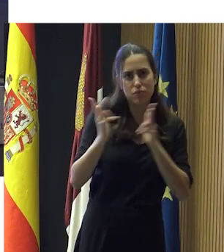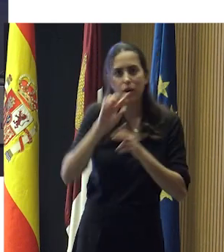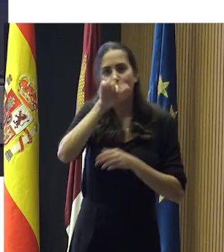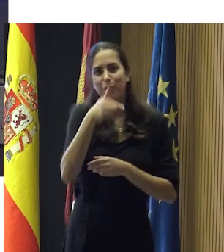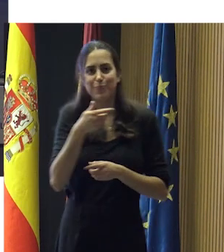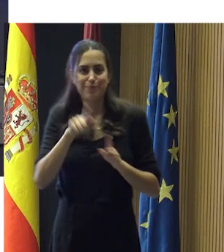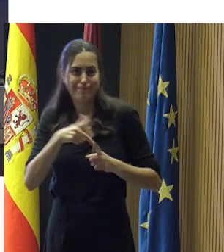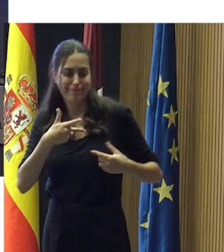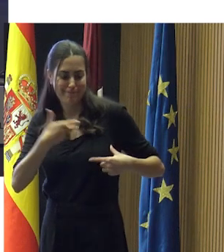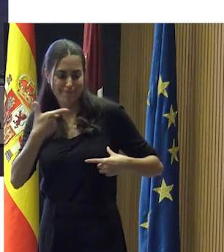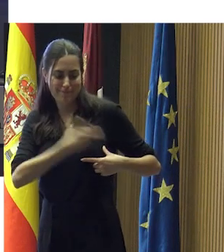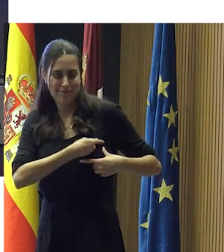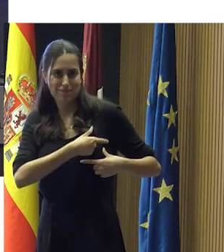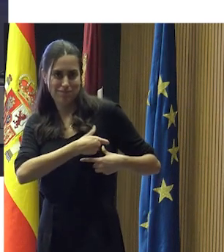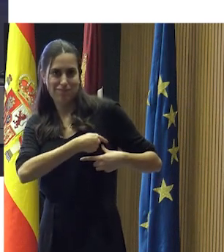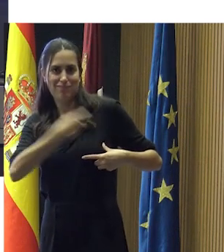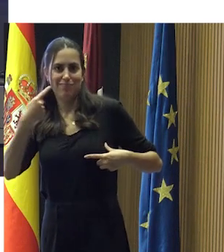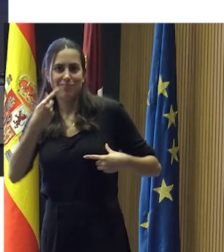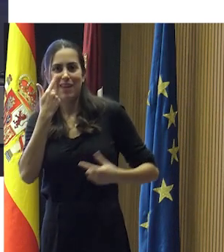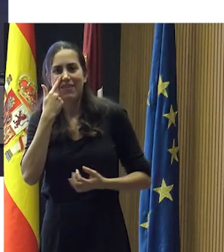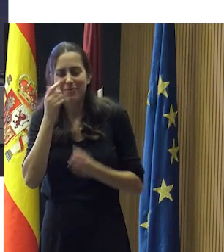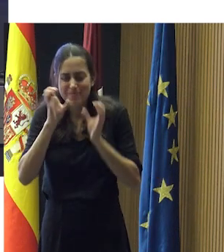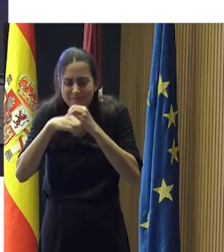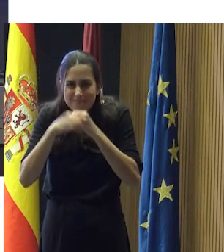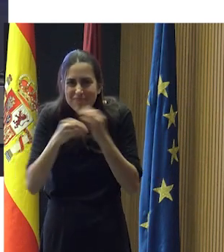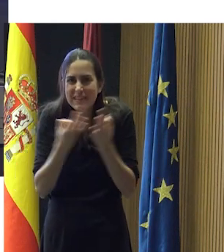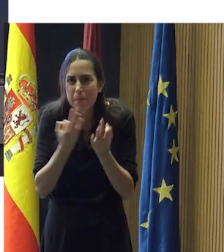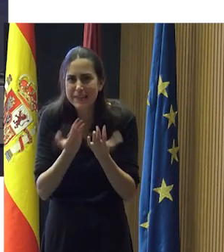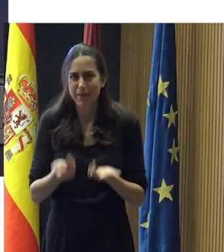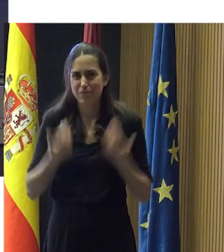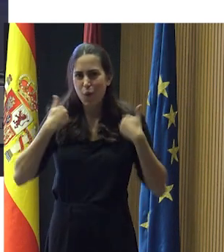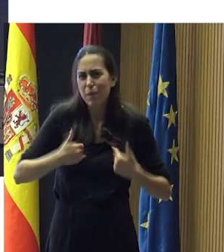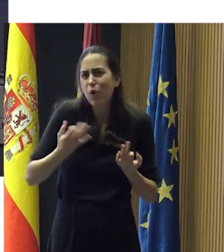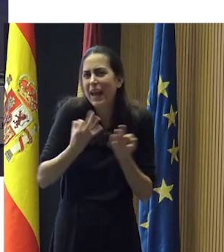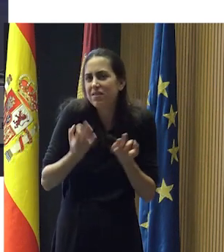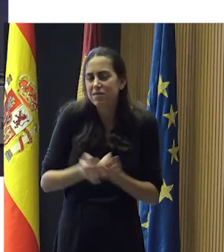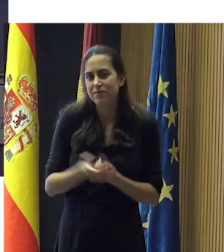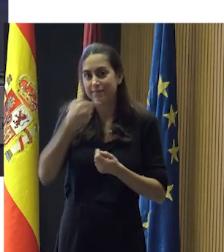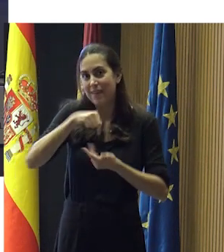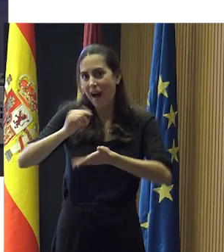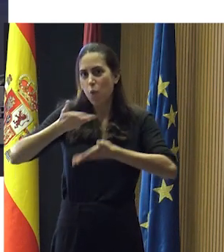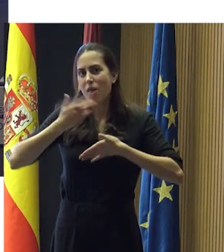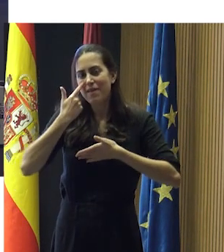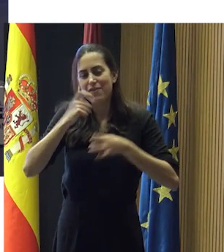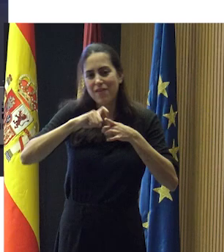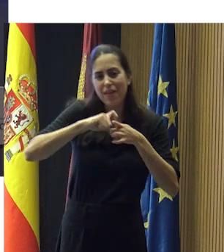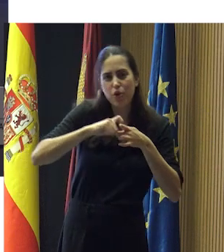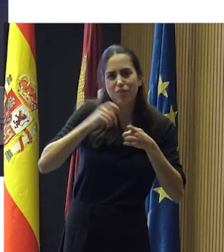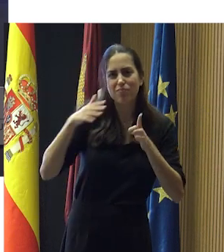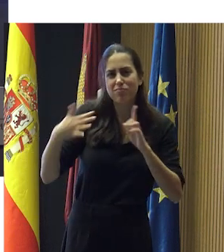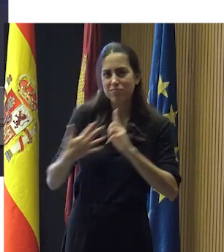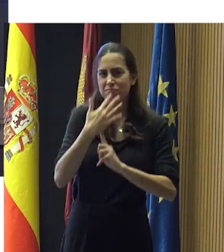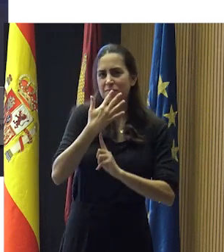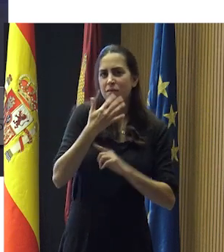manera más fiable de ver lo que está ocurriendo en nuestro organismo. Estas muestras son las que nos están ayudando a determinar qué factores